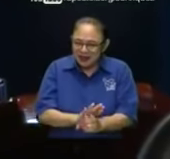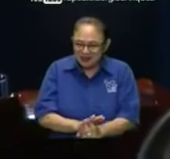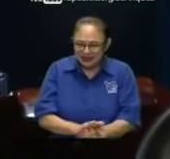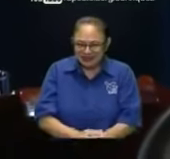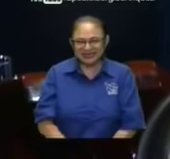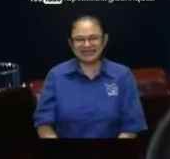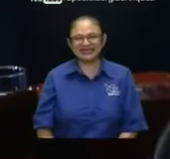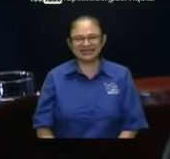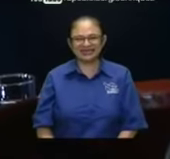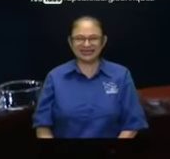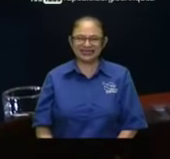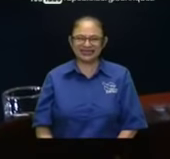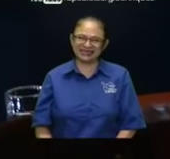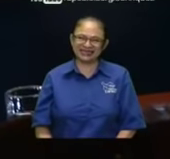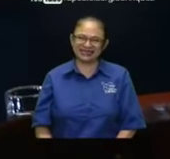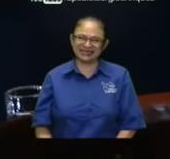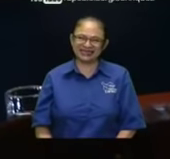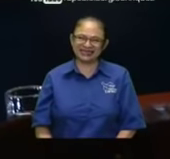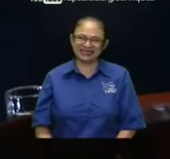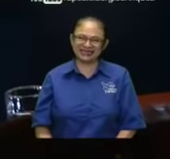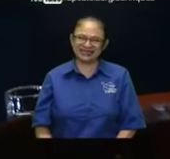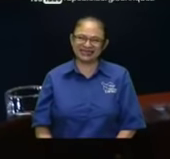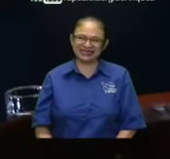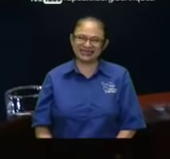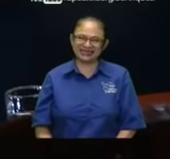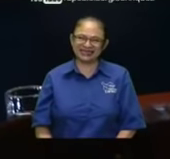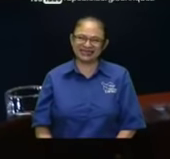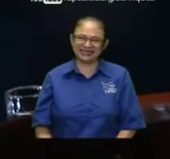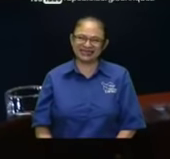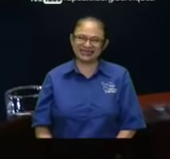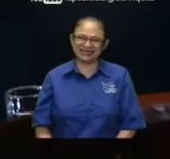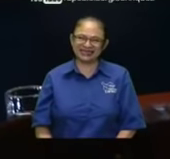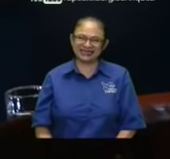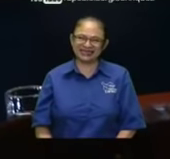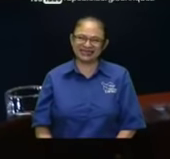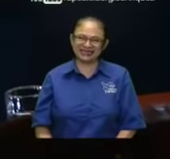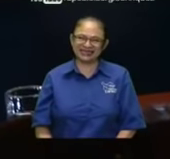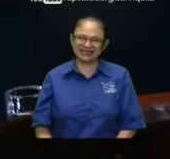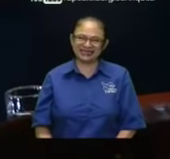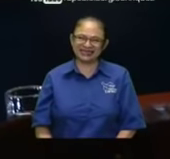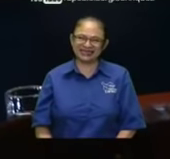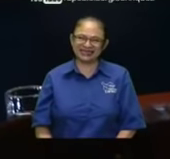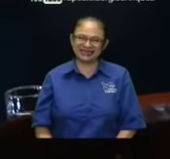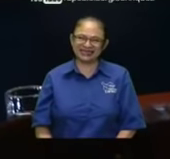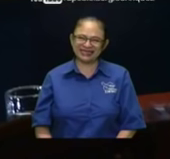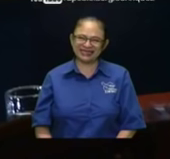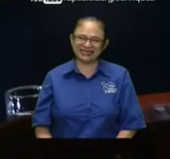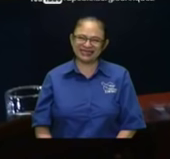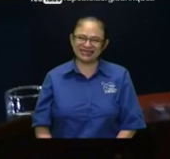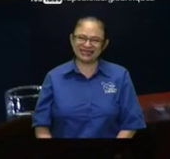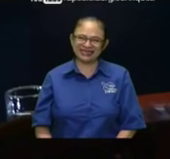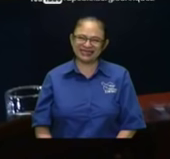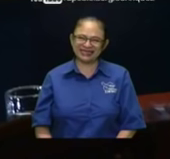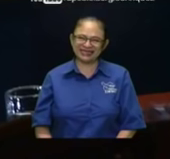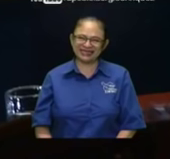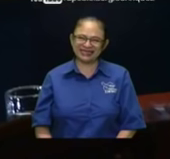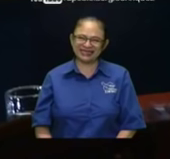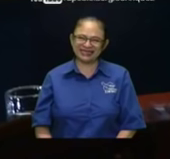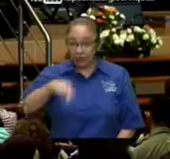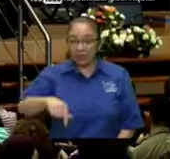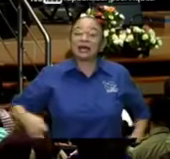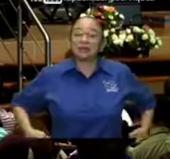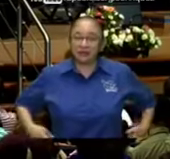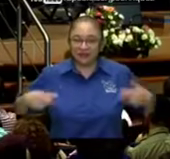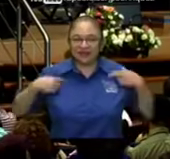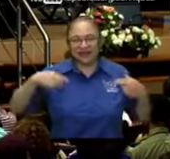se multiplicaban y seguían adelante. Ahora la cuestión es que tenemos que saber qué es lo que estamos viviendo y